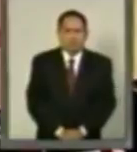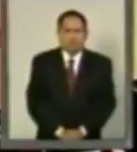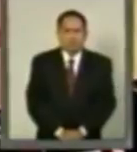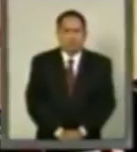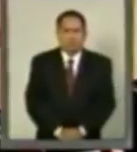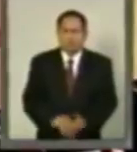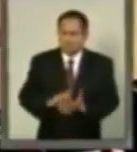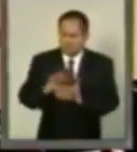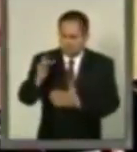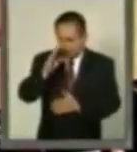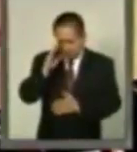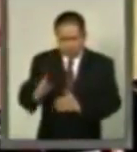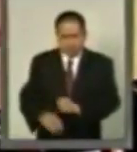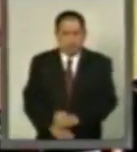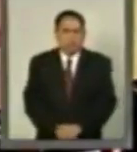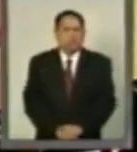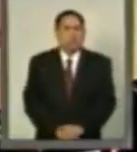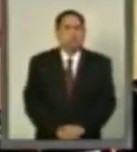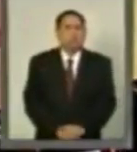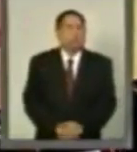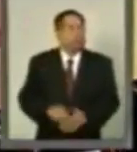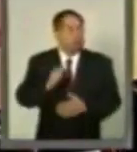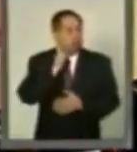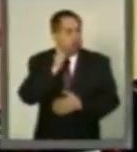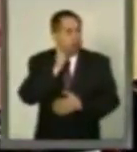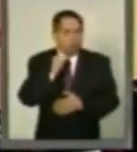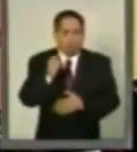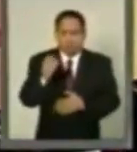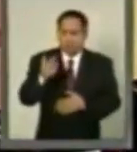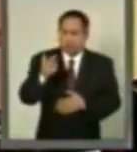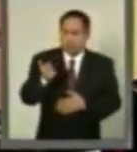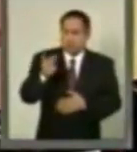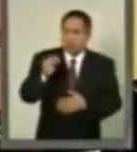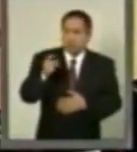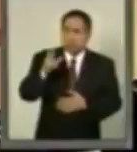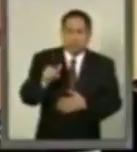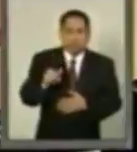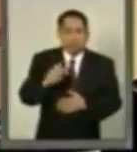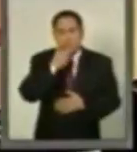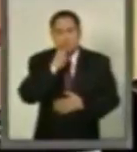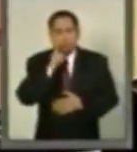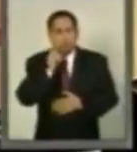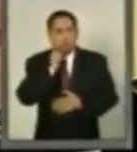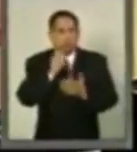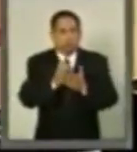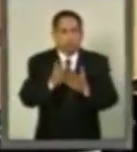Gracias, señor senador. Senador Ernesto Gándara, senadoras, senadores.